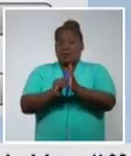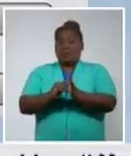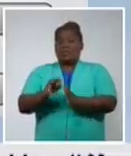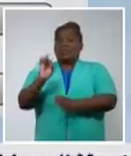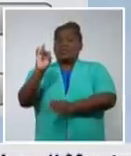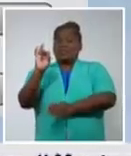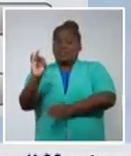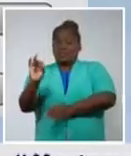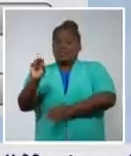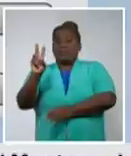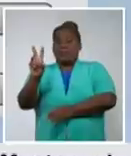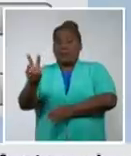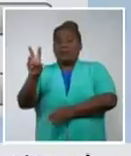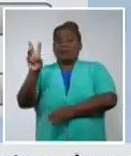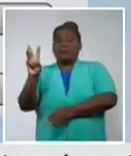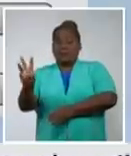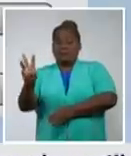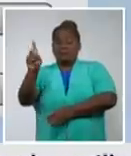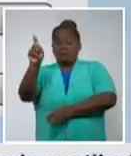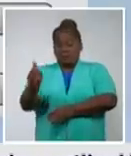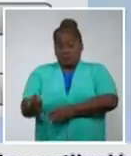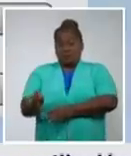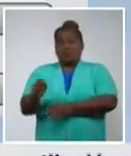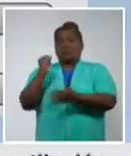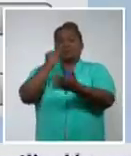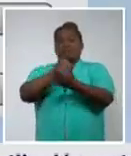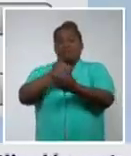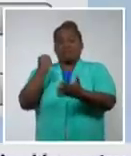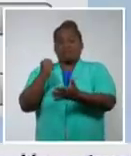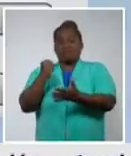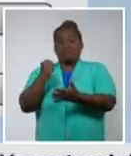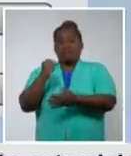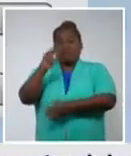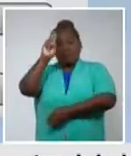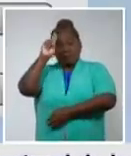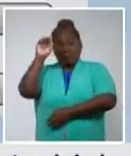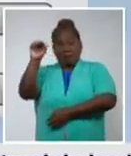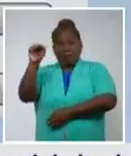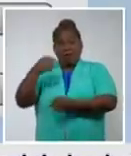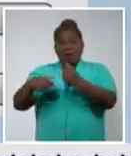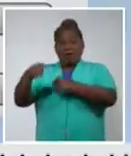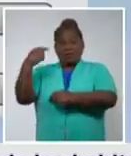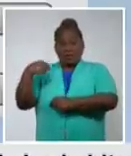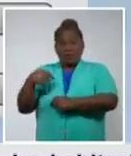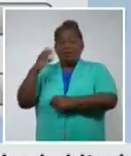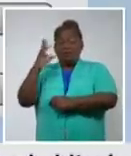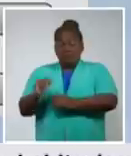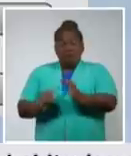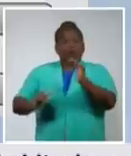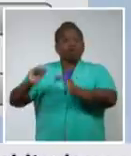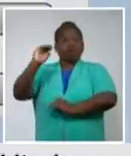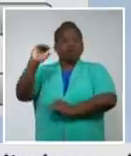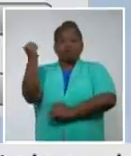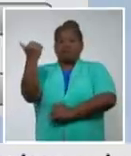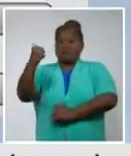52.705.723 casos confirmados. Activos ayer, una cifra muy elevada,